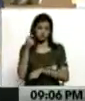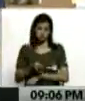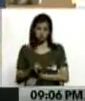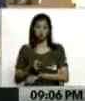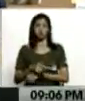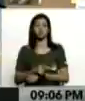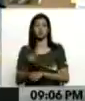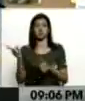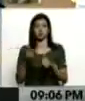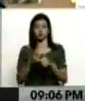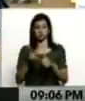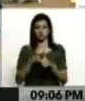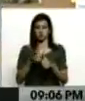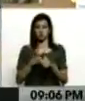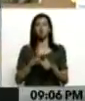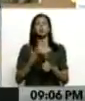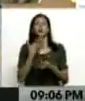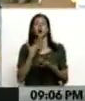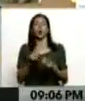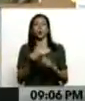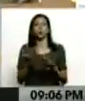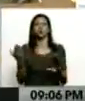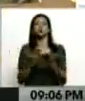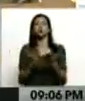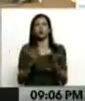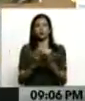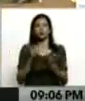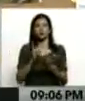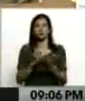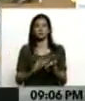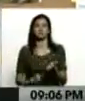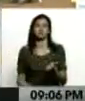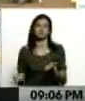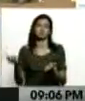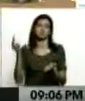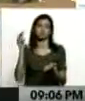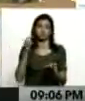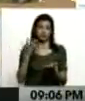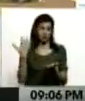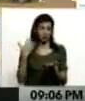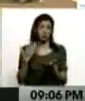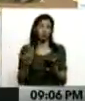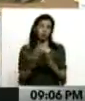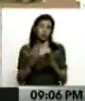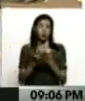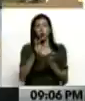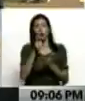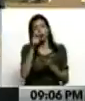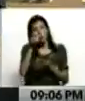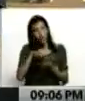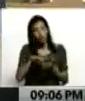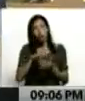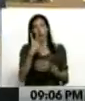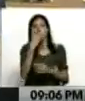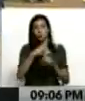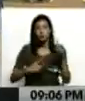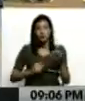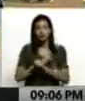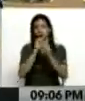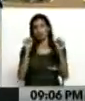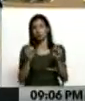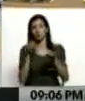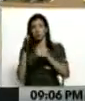años me gradué primero que para para uno poder estudiar tenía que pararse los que éramos de pueblo a las